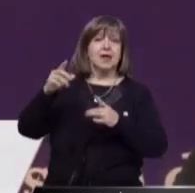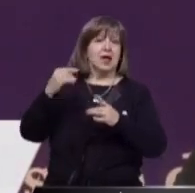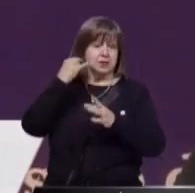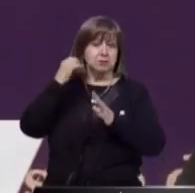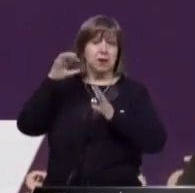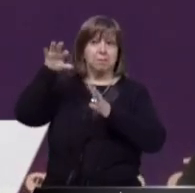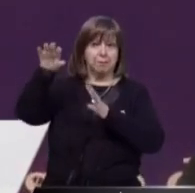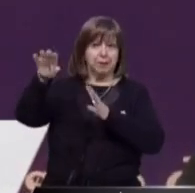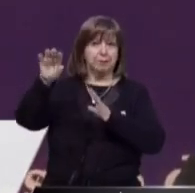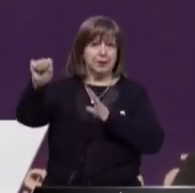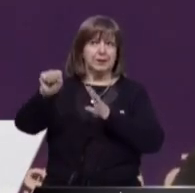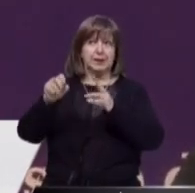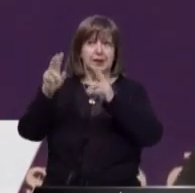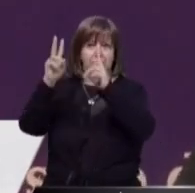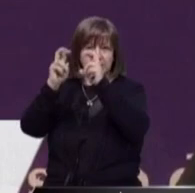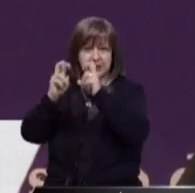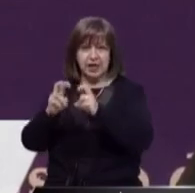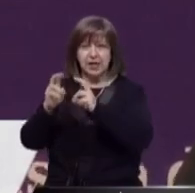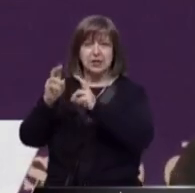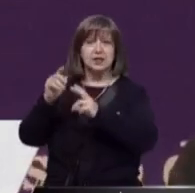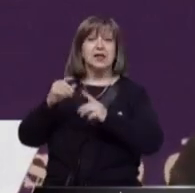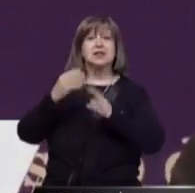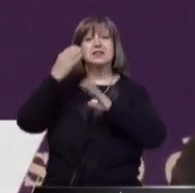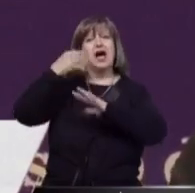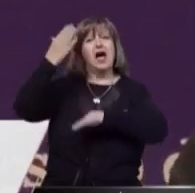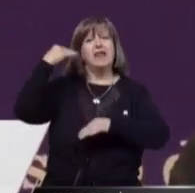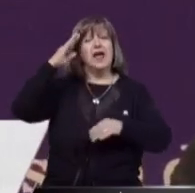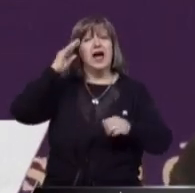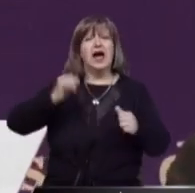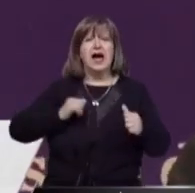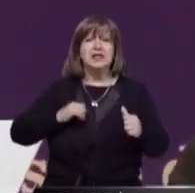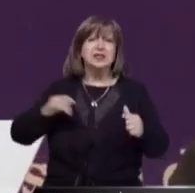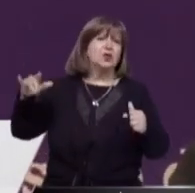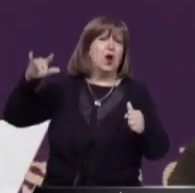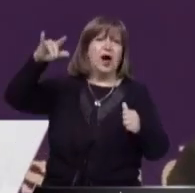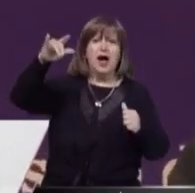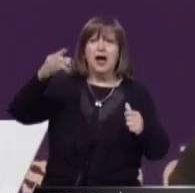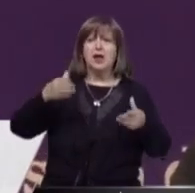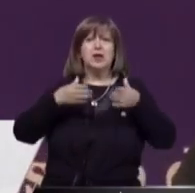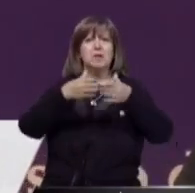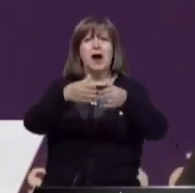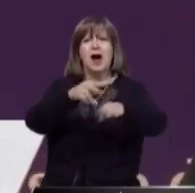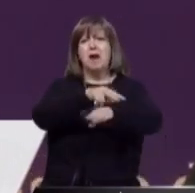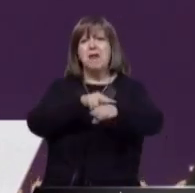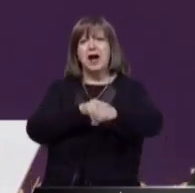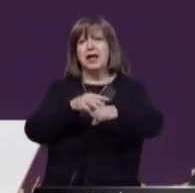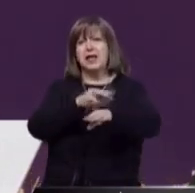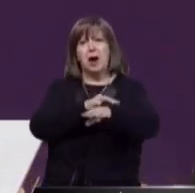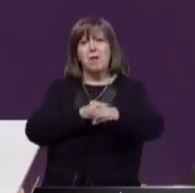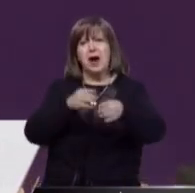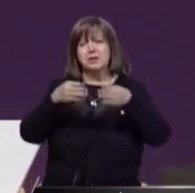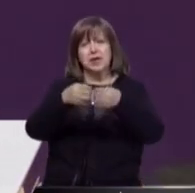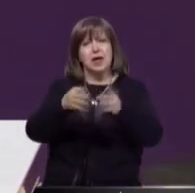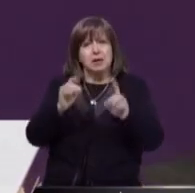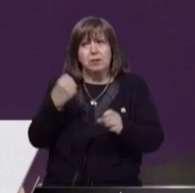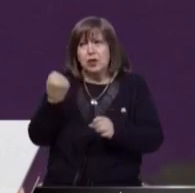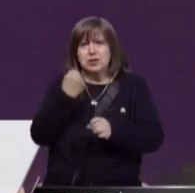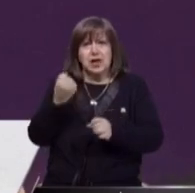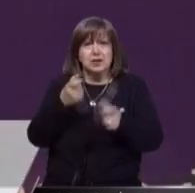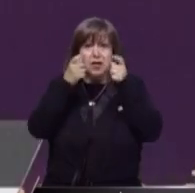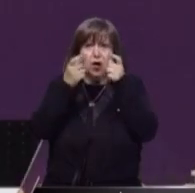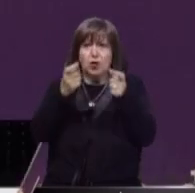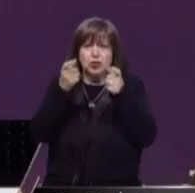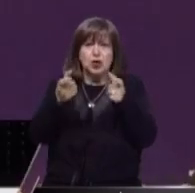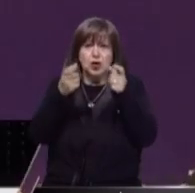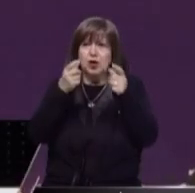facultades que supo tener el Ejército, que supo tener la Fuerza Aérea y que supo tener la Armada Argentina, como es el control